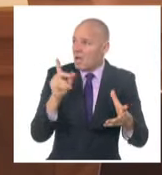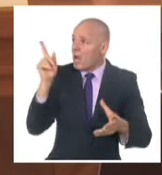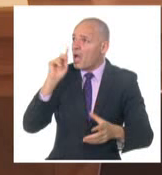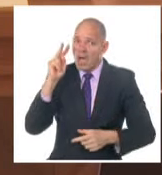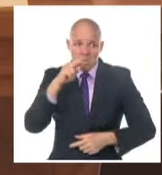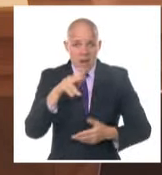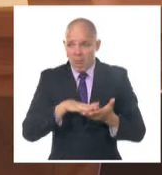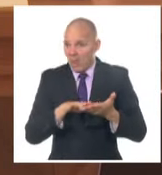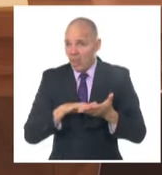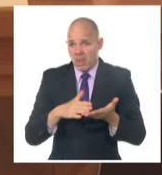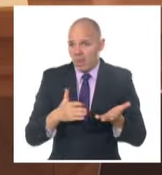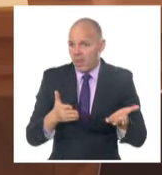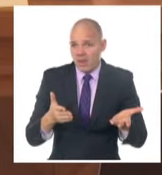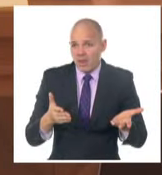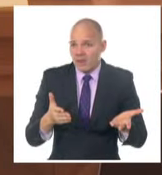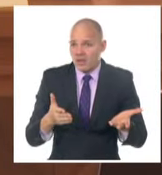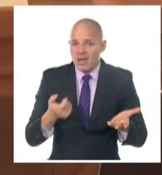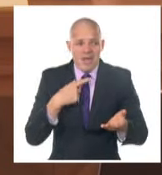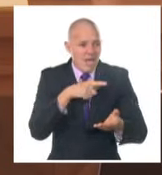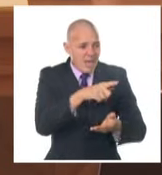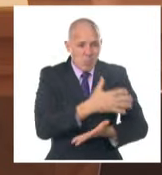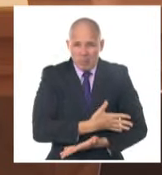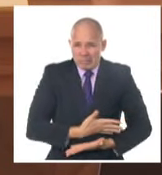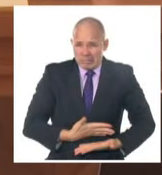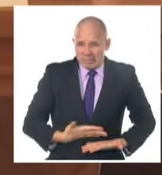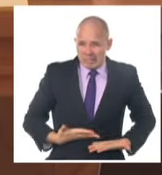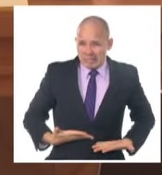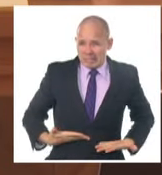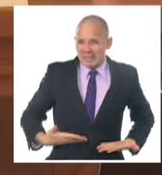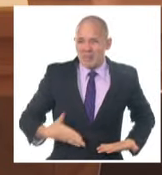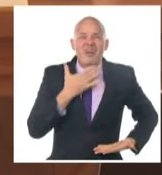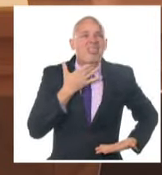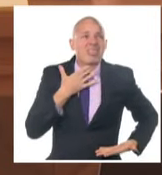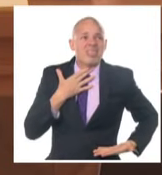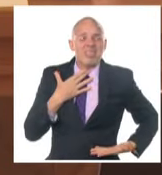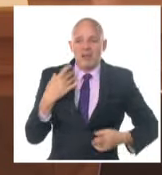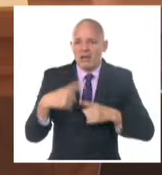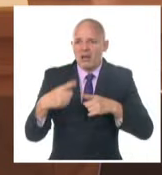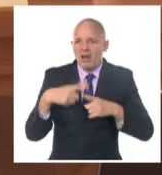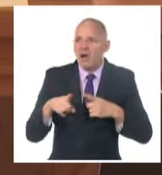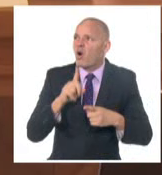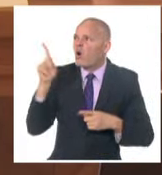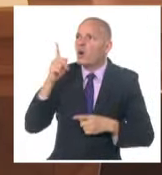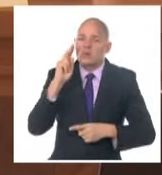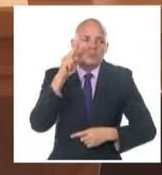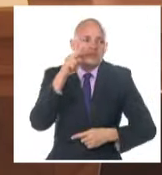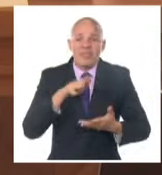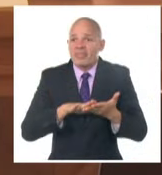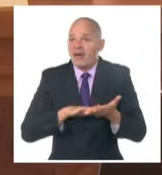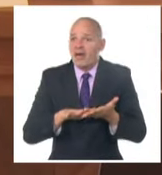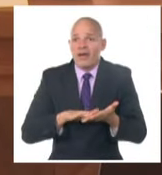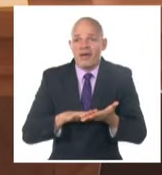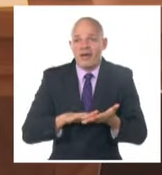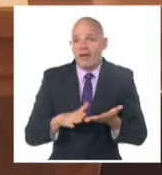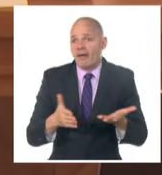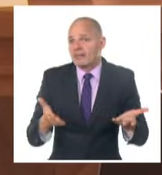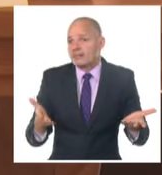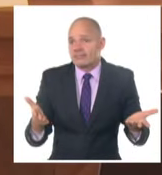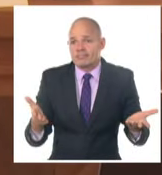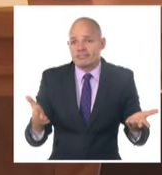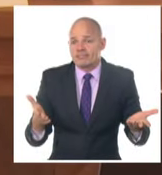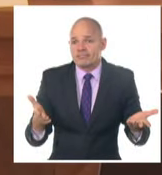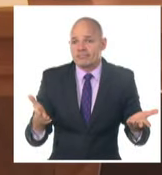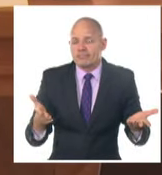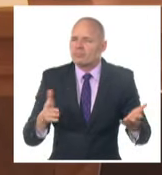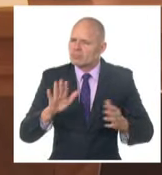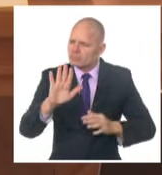Cabría preguntarse, como quisiera nuestro líder histórico Fidel Castro